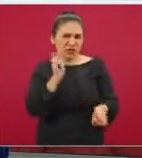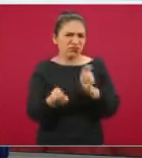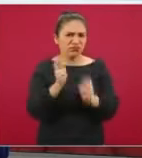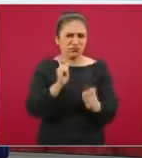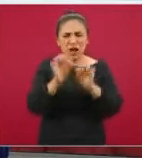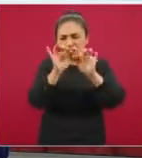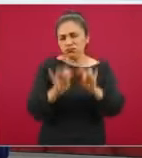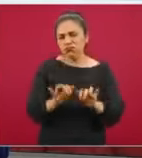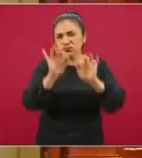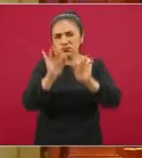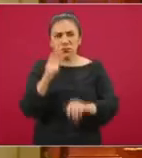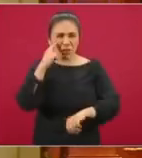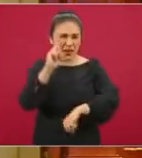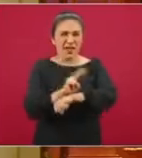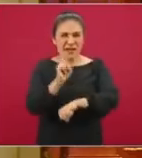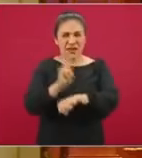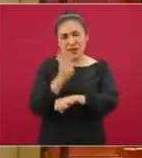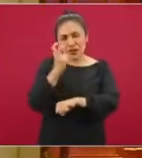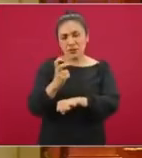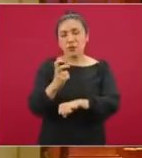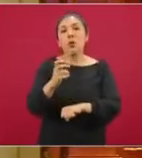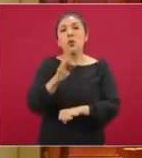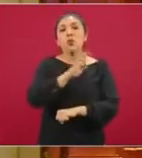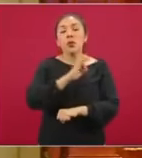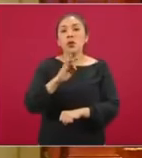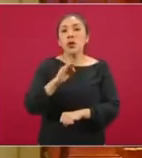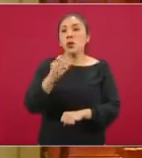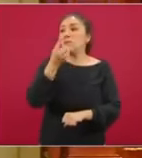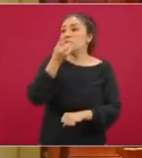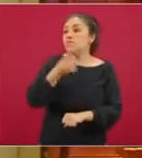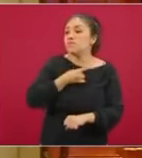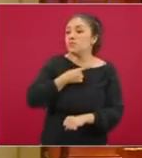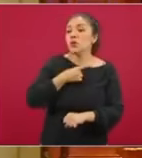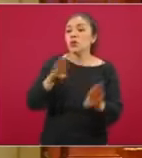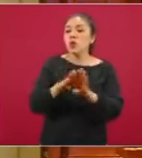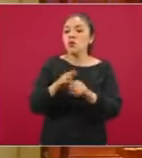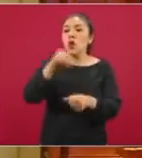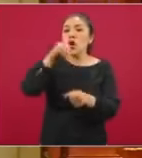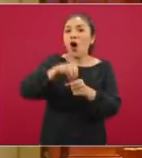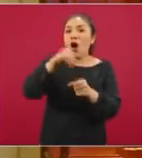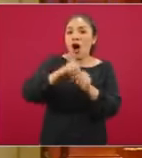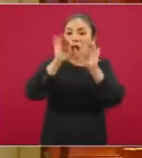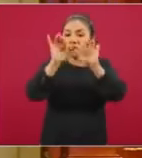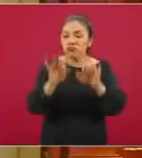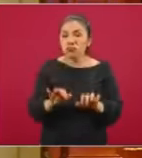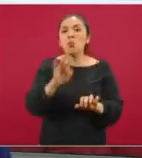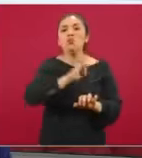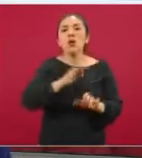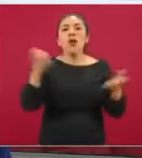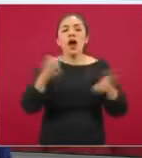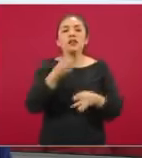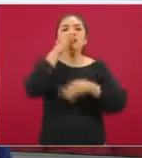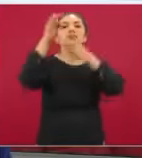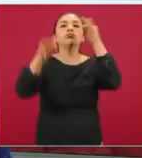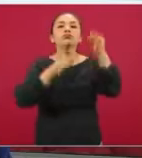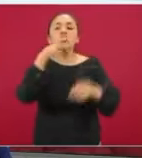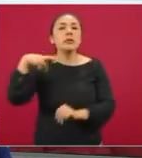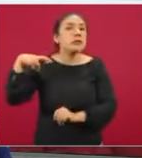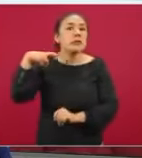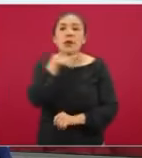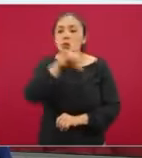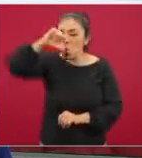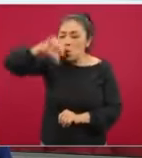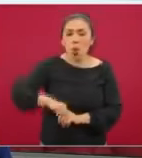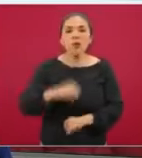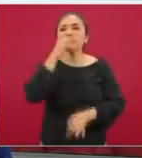Sistema Nacional de Vigilancia Epidemiológica, al tener una clave, al tener un password, podía llevar a cabo la notificación inmediata